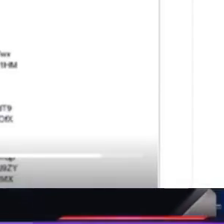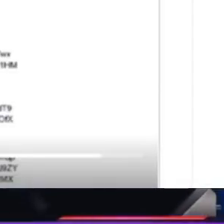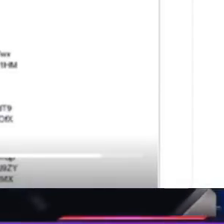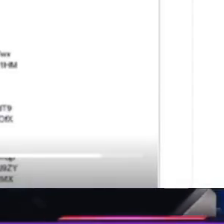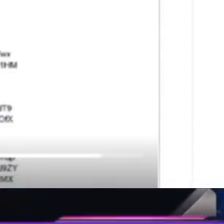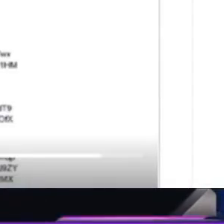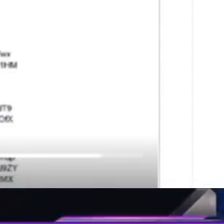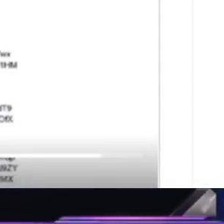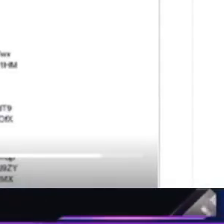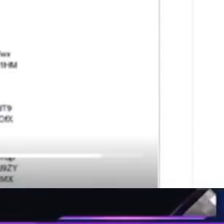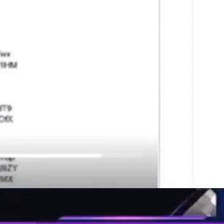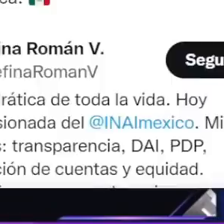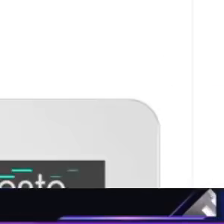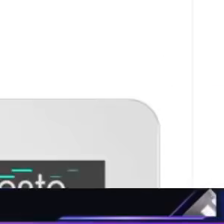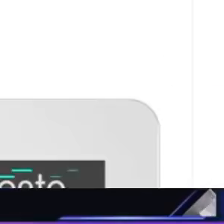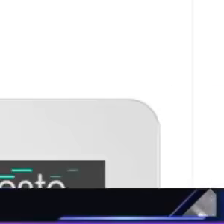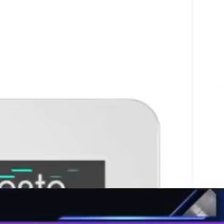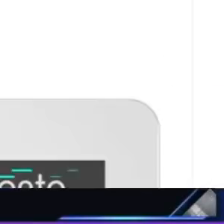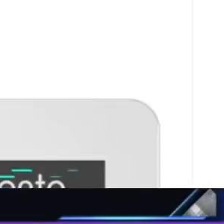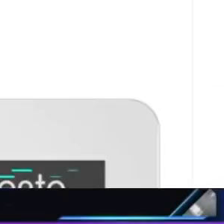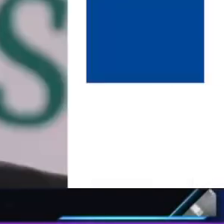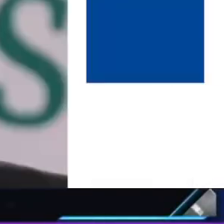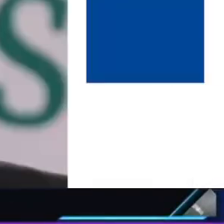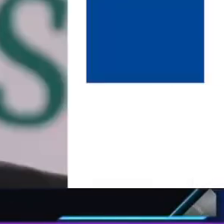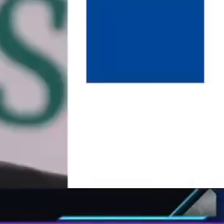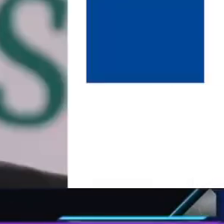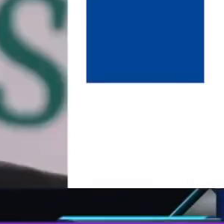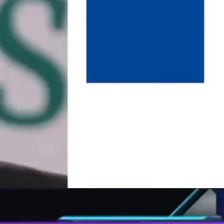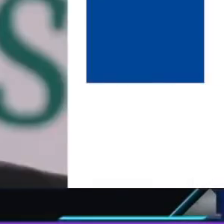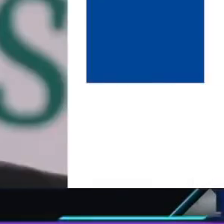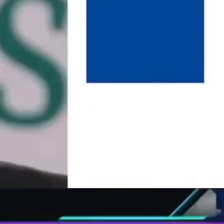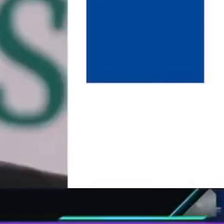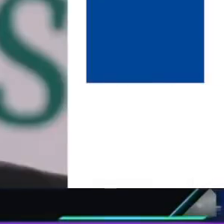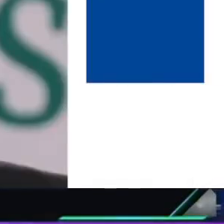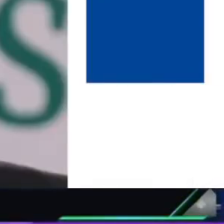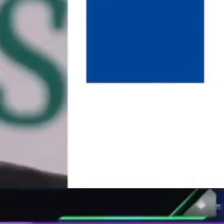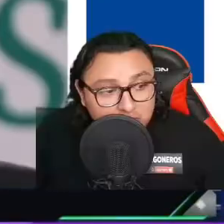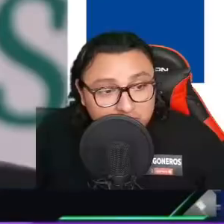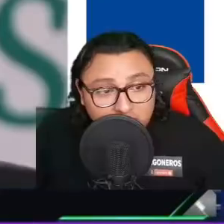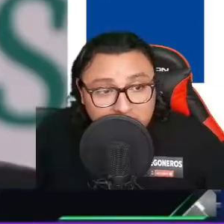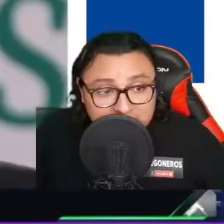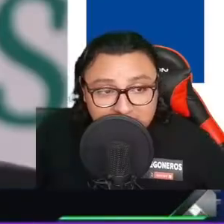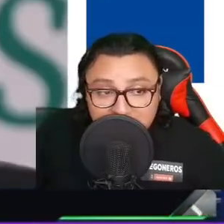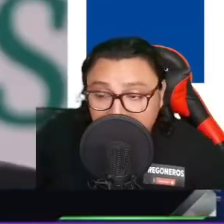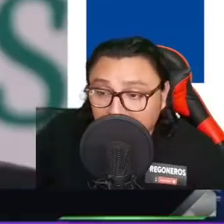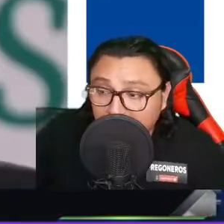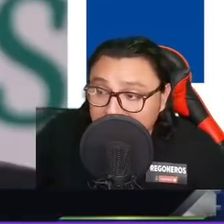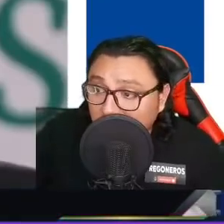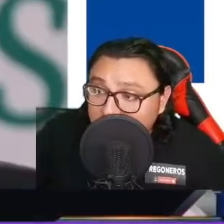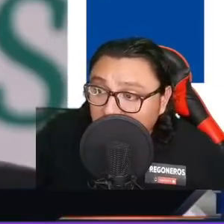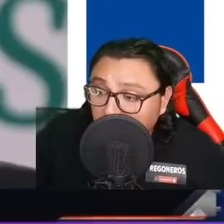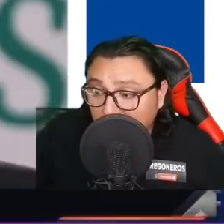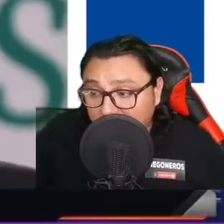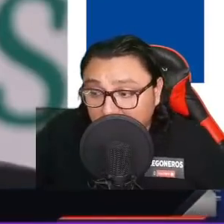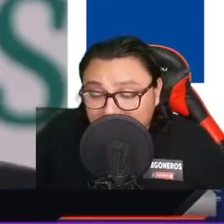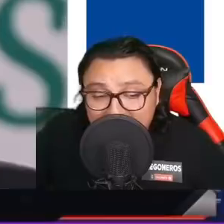inicia esta nueva campaña en su contra ahí lo tiene mis estimados pregoneros pues bueno hasta aquí esta vida información